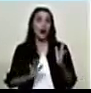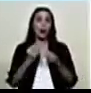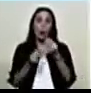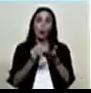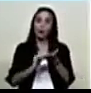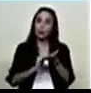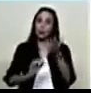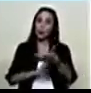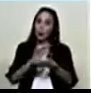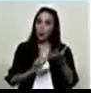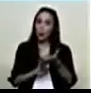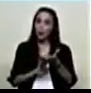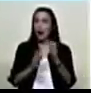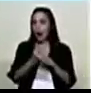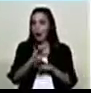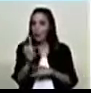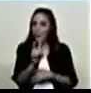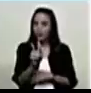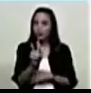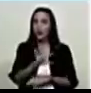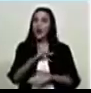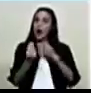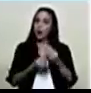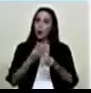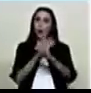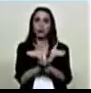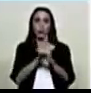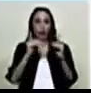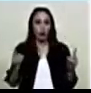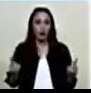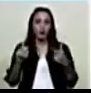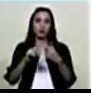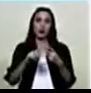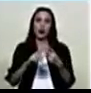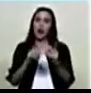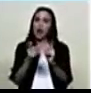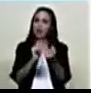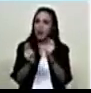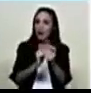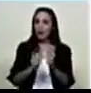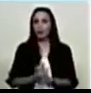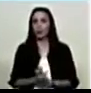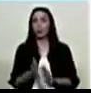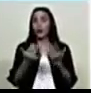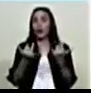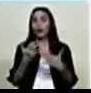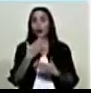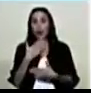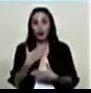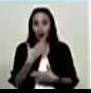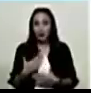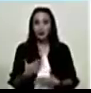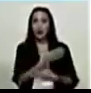la democracia. Yo le doy las gracias al presidente de República Dominicana, Danilo Medina,